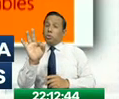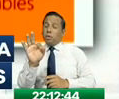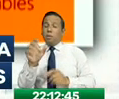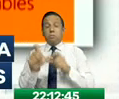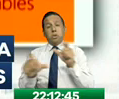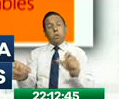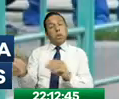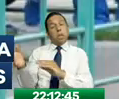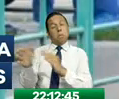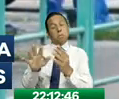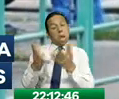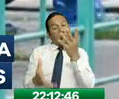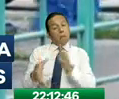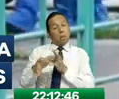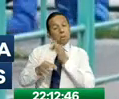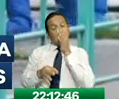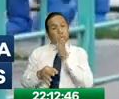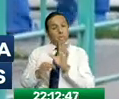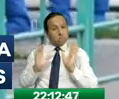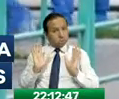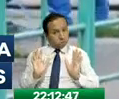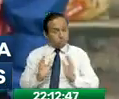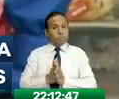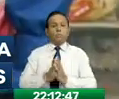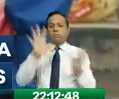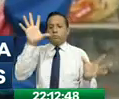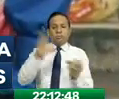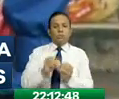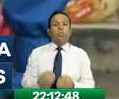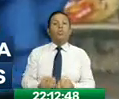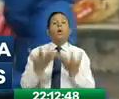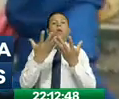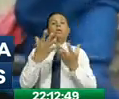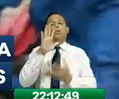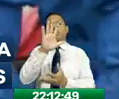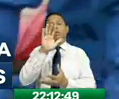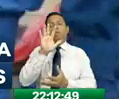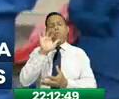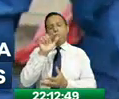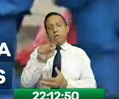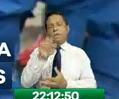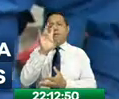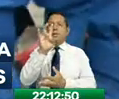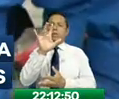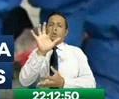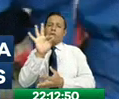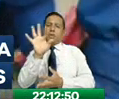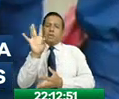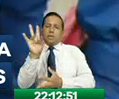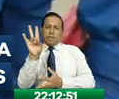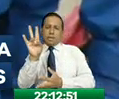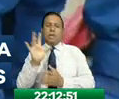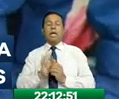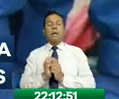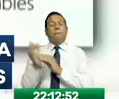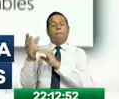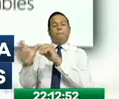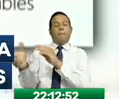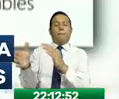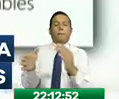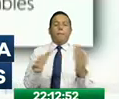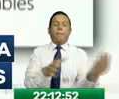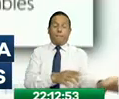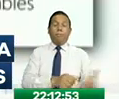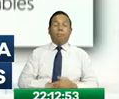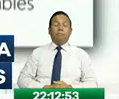para coronavirus. Es decir, hasta la fecha existen 5.463 fallecidos en el contexto de la emergencia sanitaria.